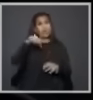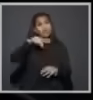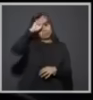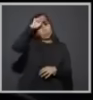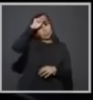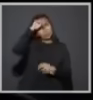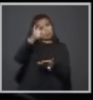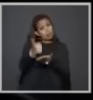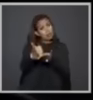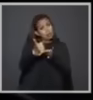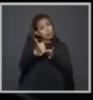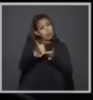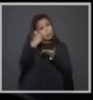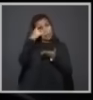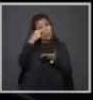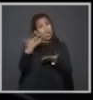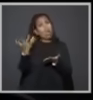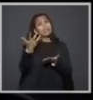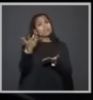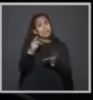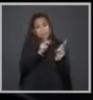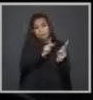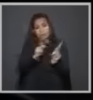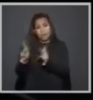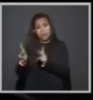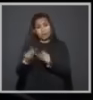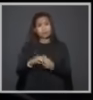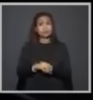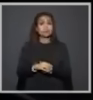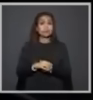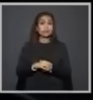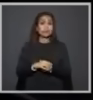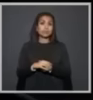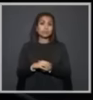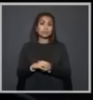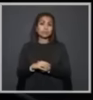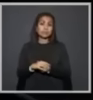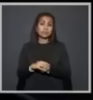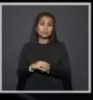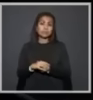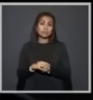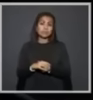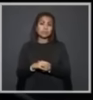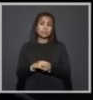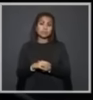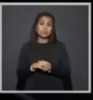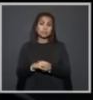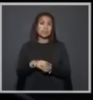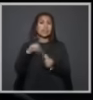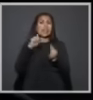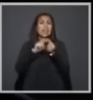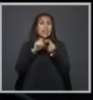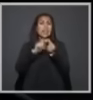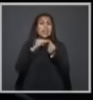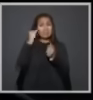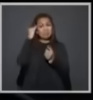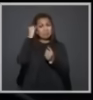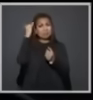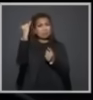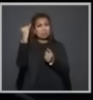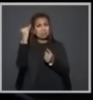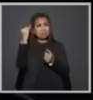para la elaboración de ese plan. El que coordinó ese trabajo fue pues un exalumno del